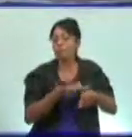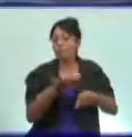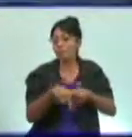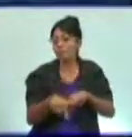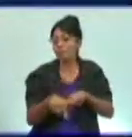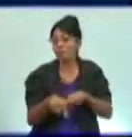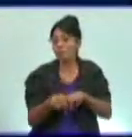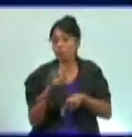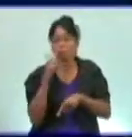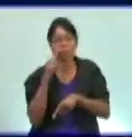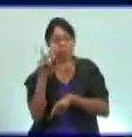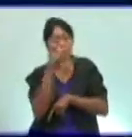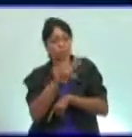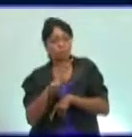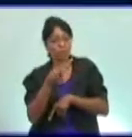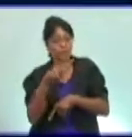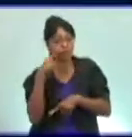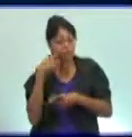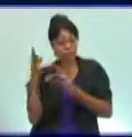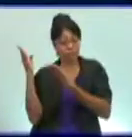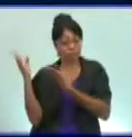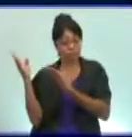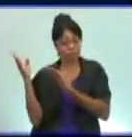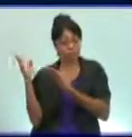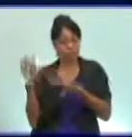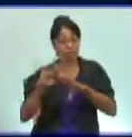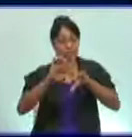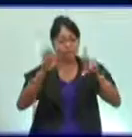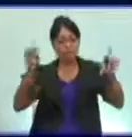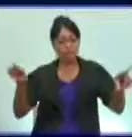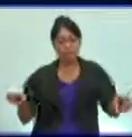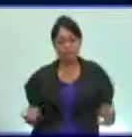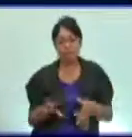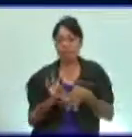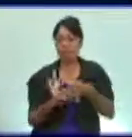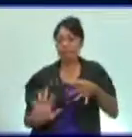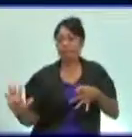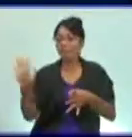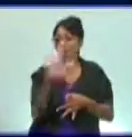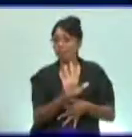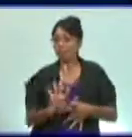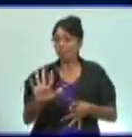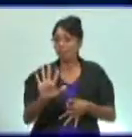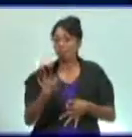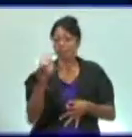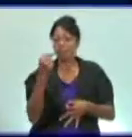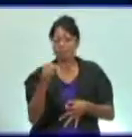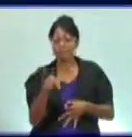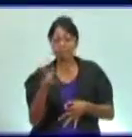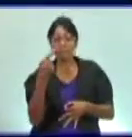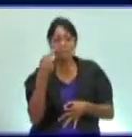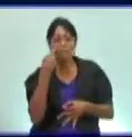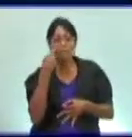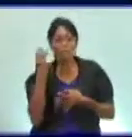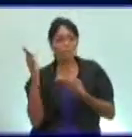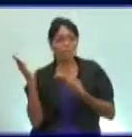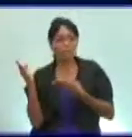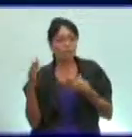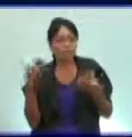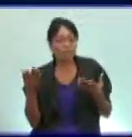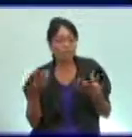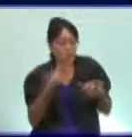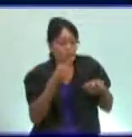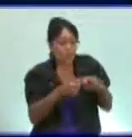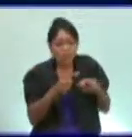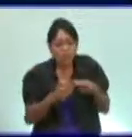vamos a observar en pantalla, con el espacio geográfico, ese espacio geográfico donde se manifiestan esa diversidad de objetos y